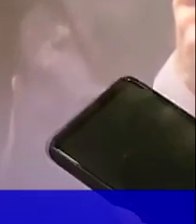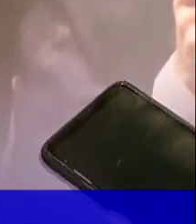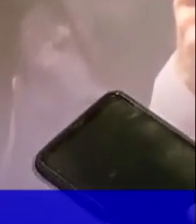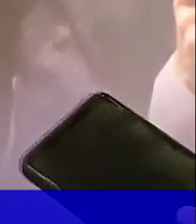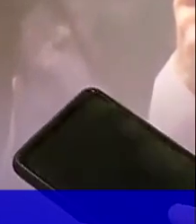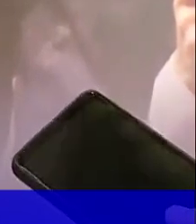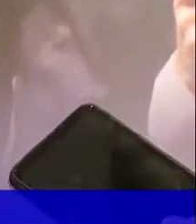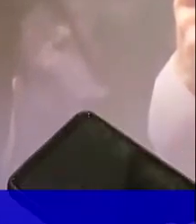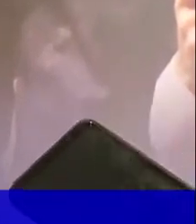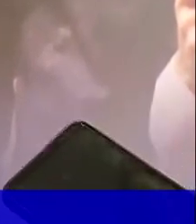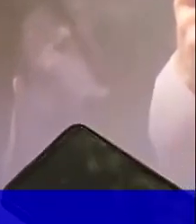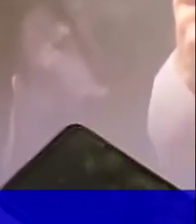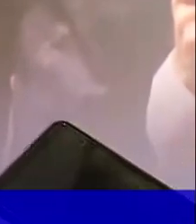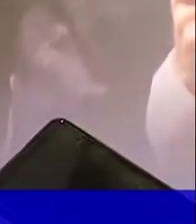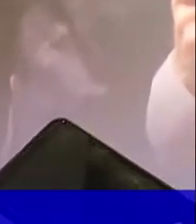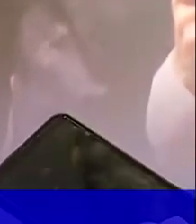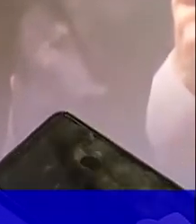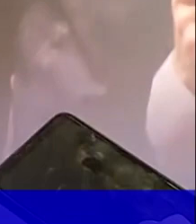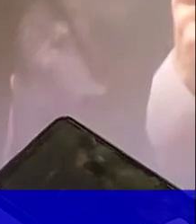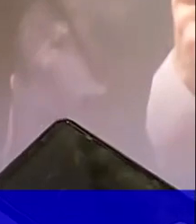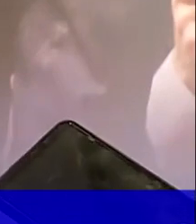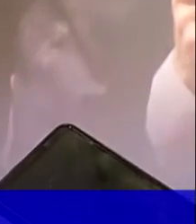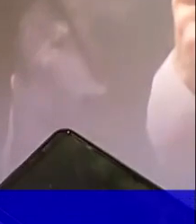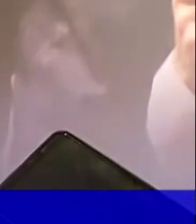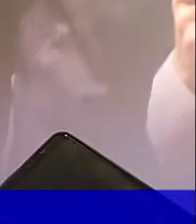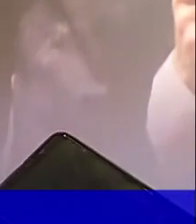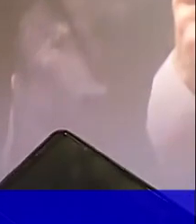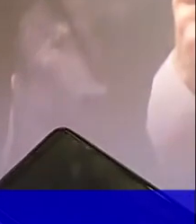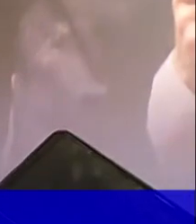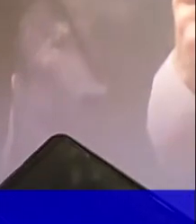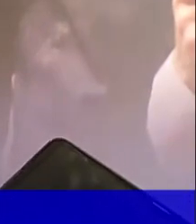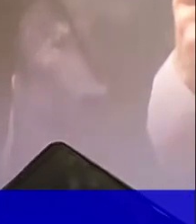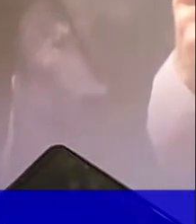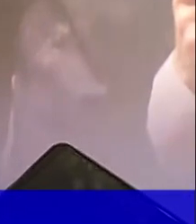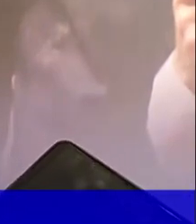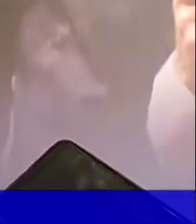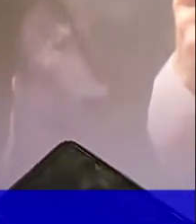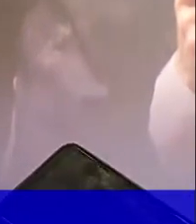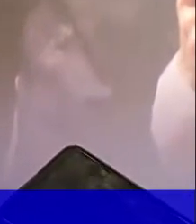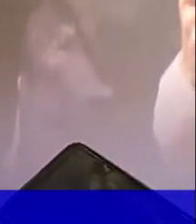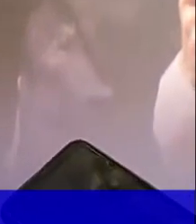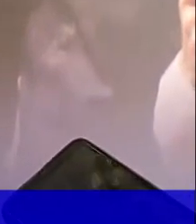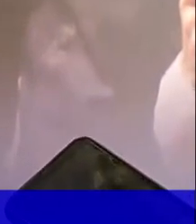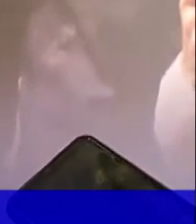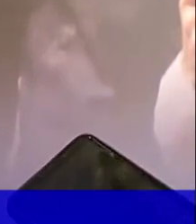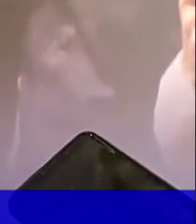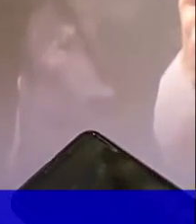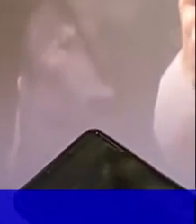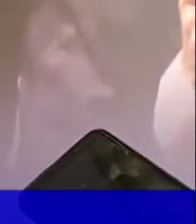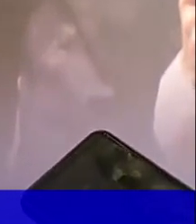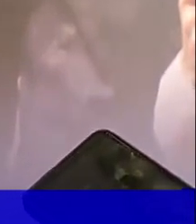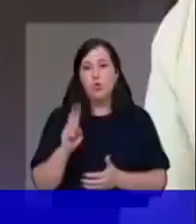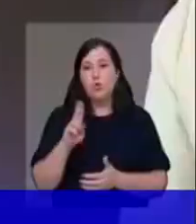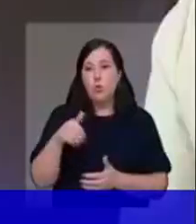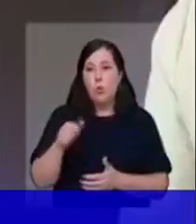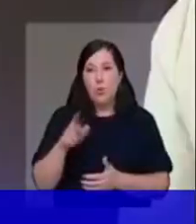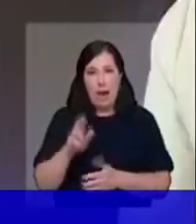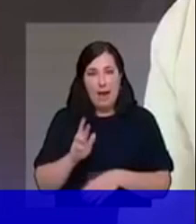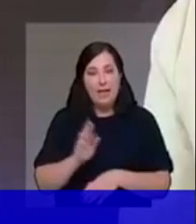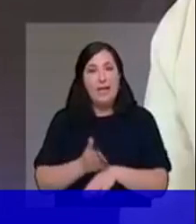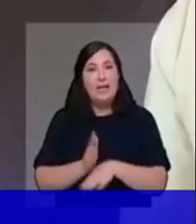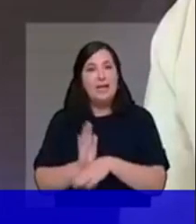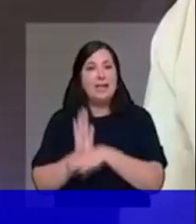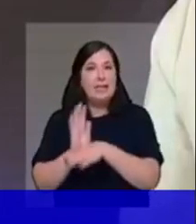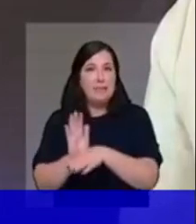roles con lo que eso y las dificultades que esto trae, que lo sabemos todas las mujeres, pero en ella no se nota. Es